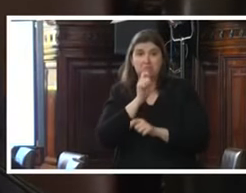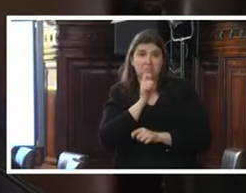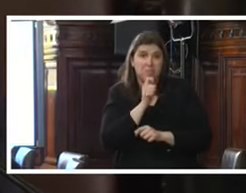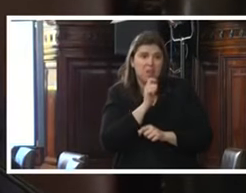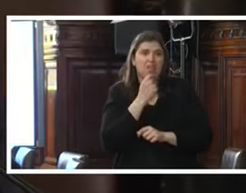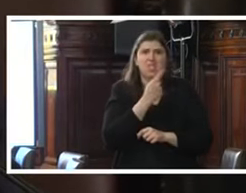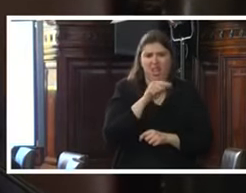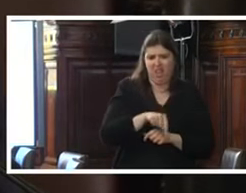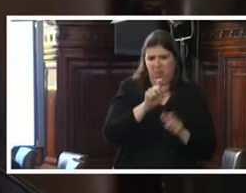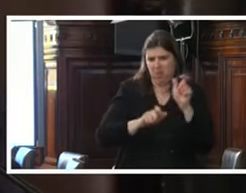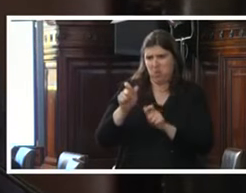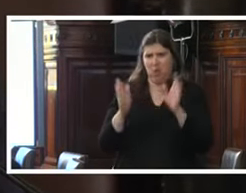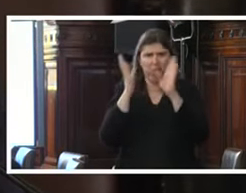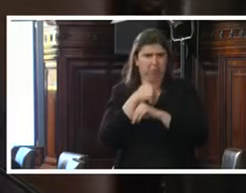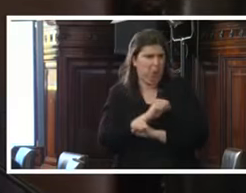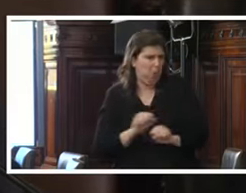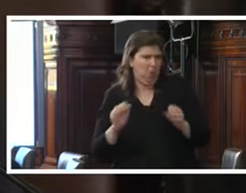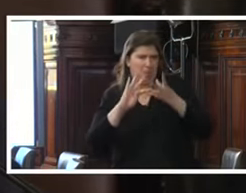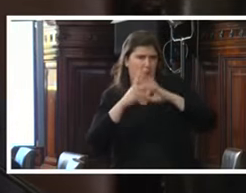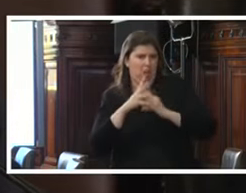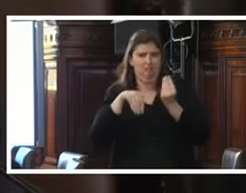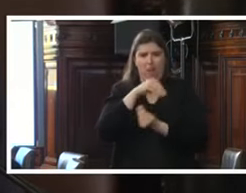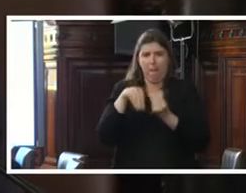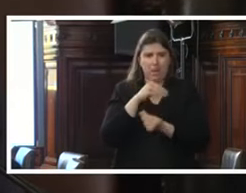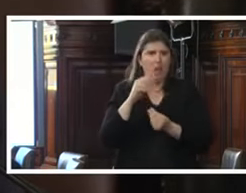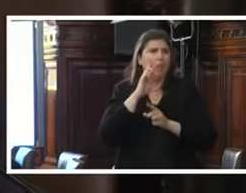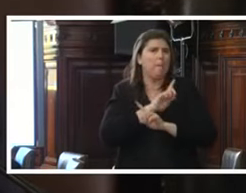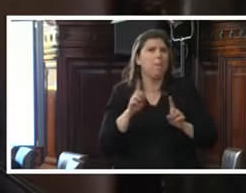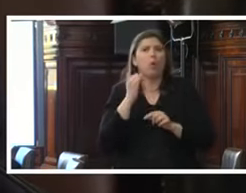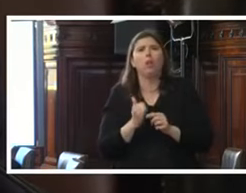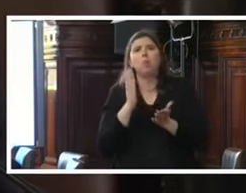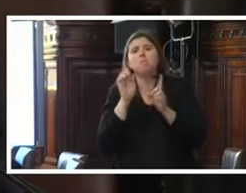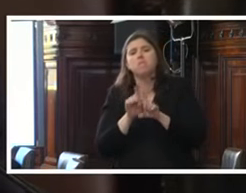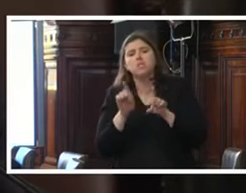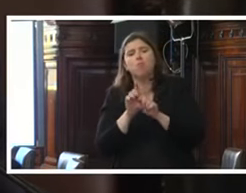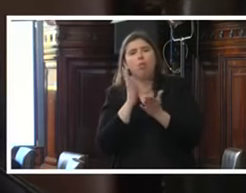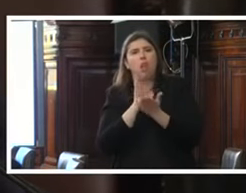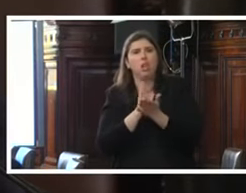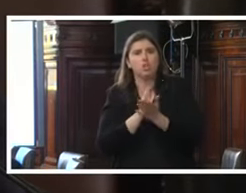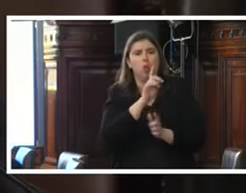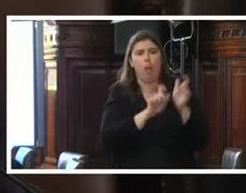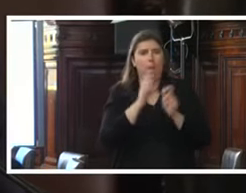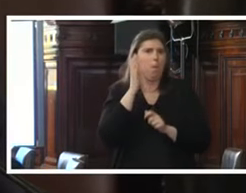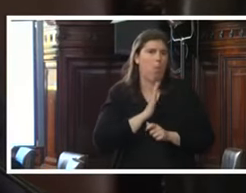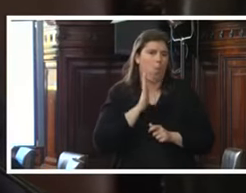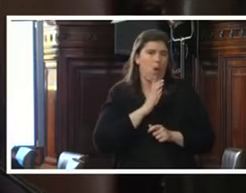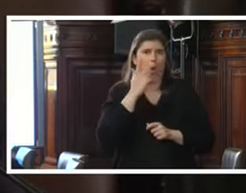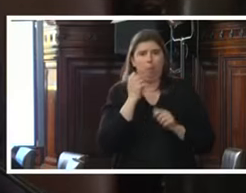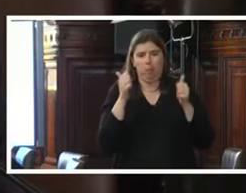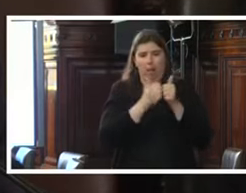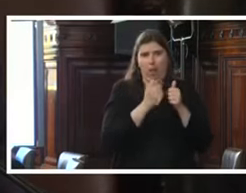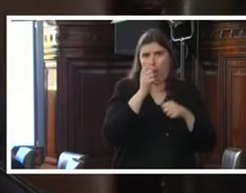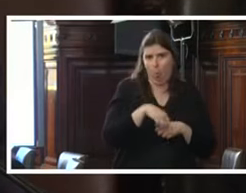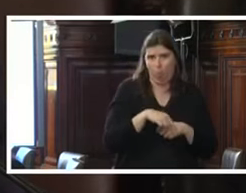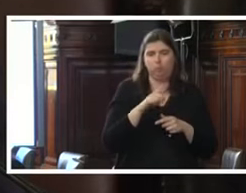como familias y no pueden tener los mismos derechos que las personas heterosexuales aunque ya hablamos en nuestra presentación regional sobre los efectos nocivos